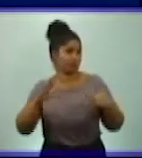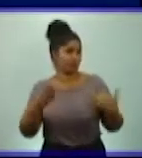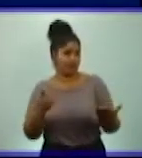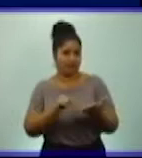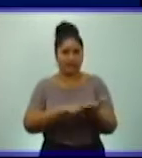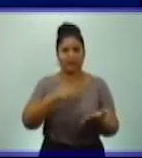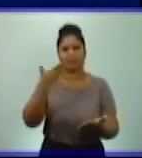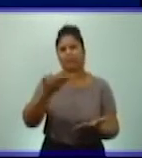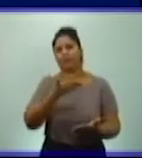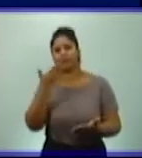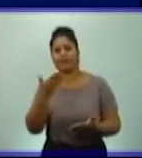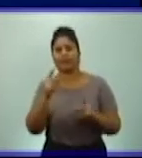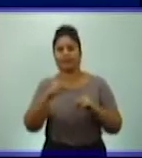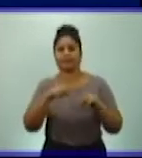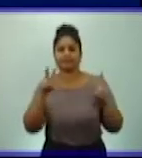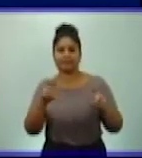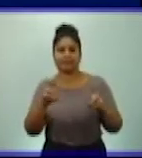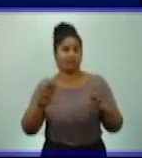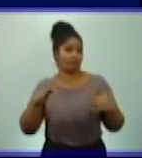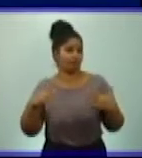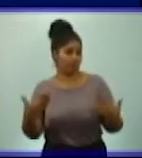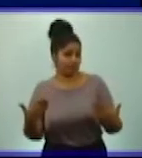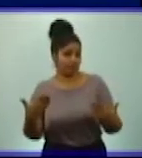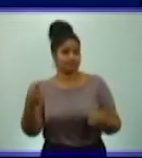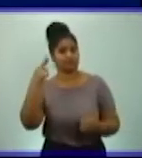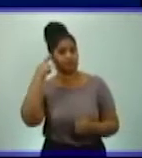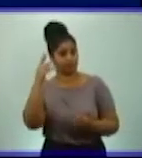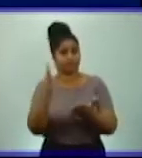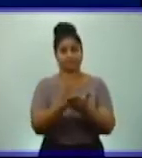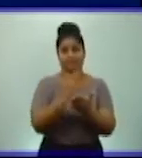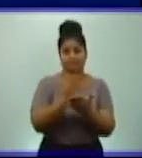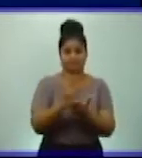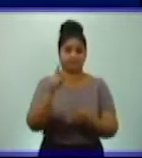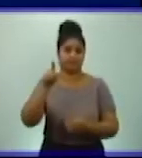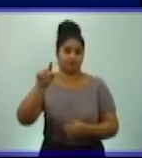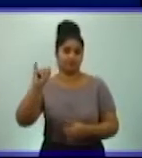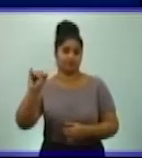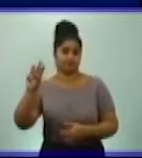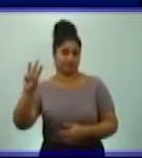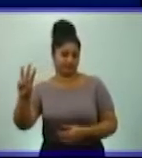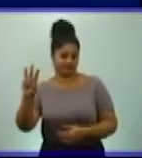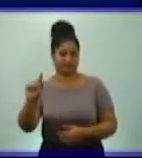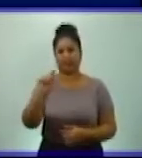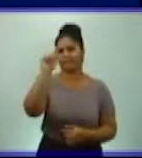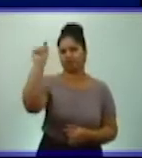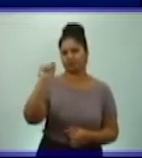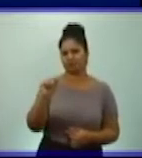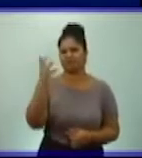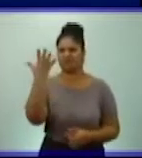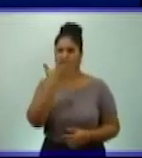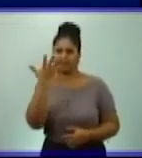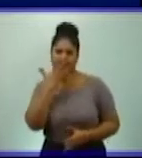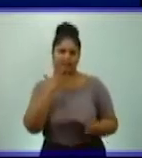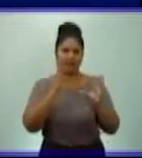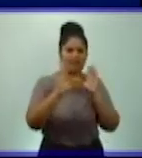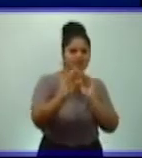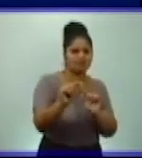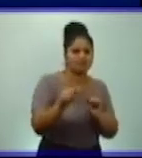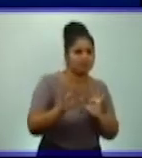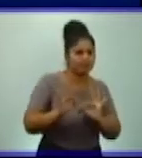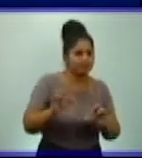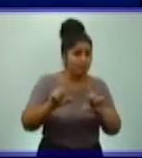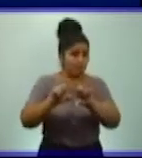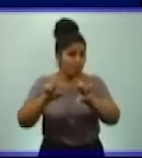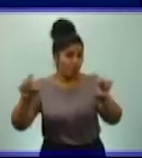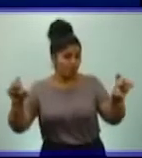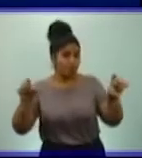página 163 de su libro de texto. ¿A quién se estará dirigiendo? ¿De qué pudiera estar hablando?